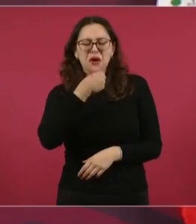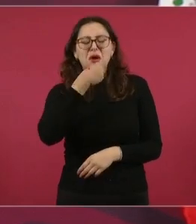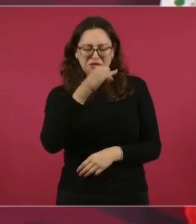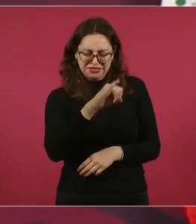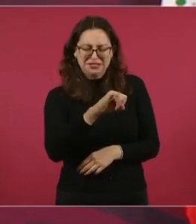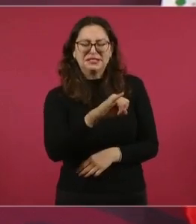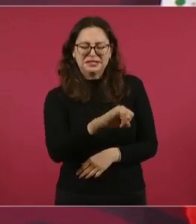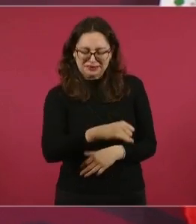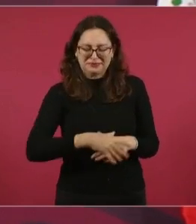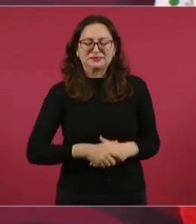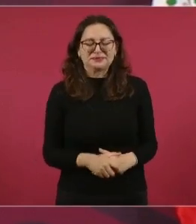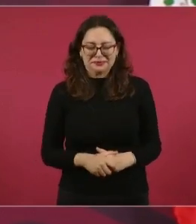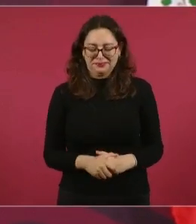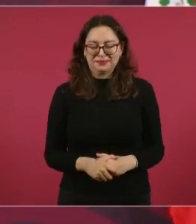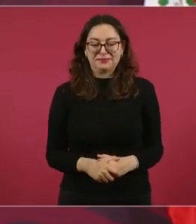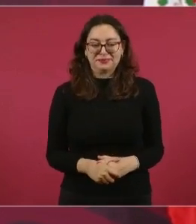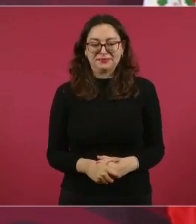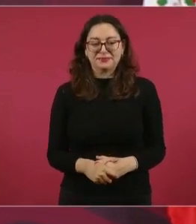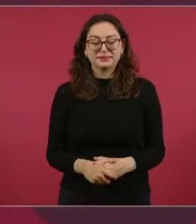Bueno,